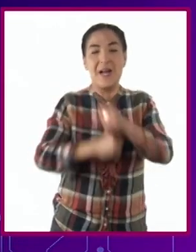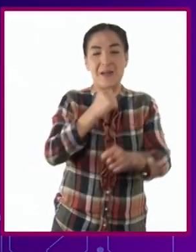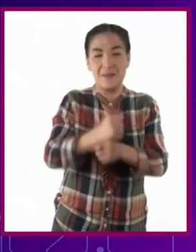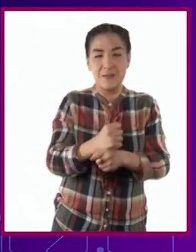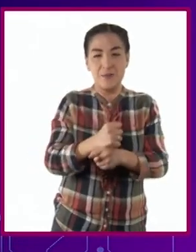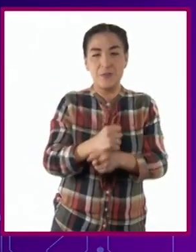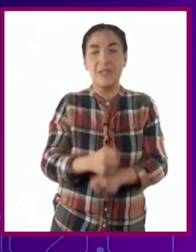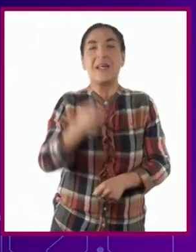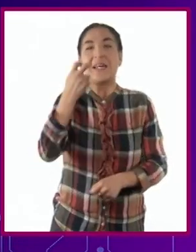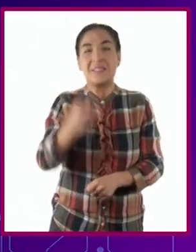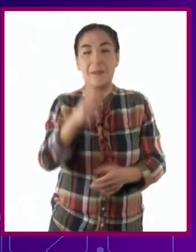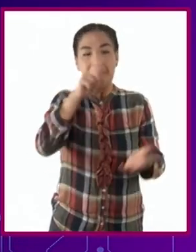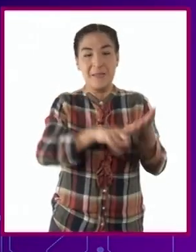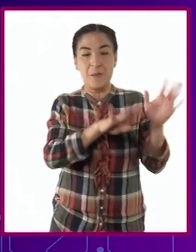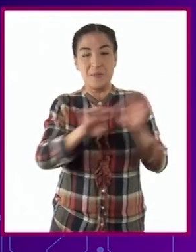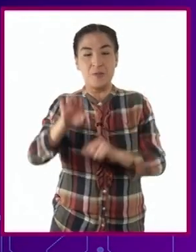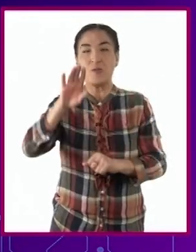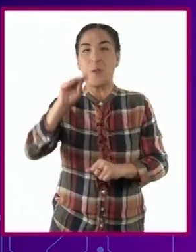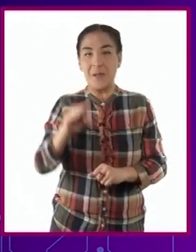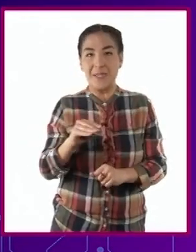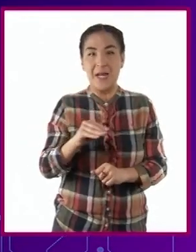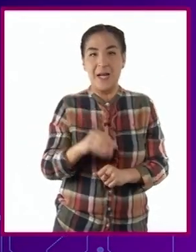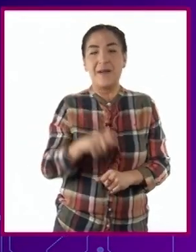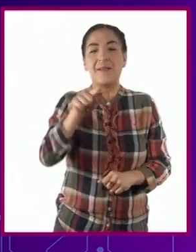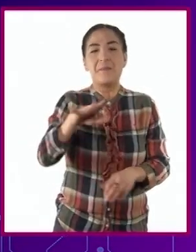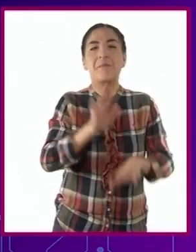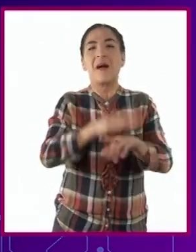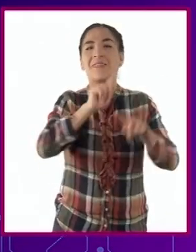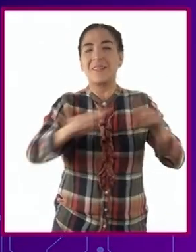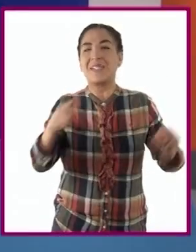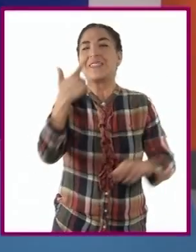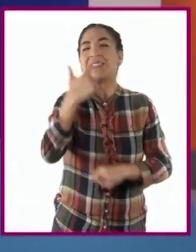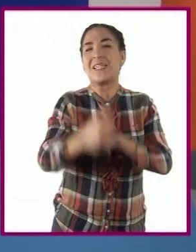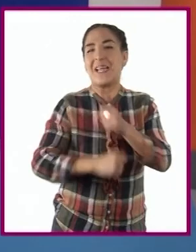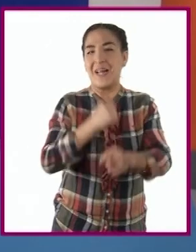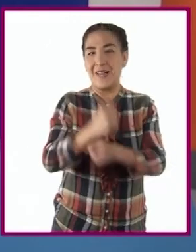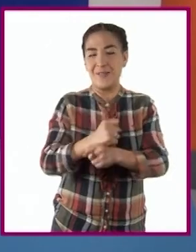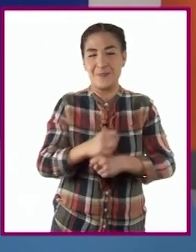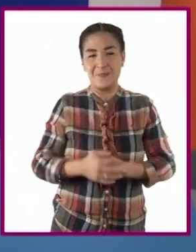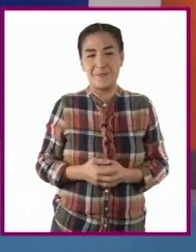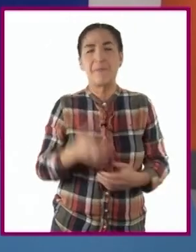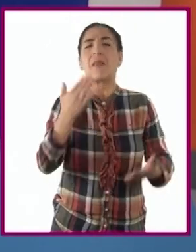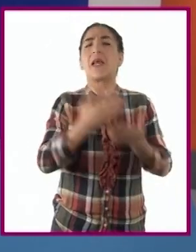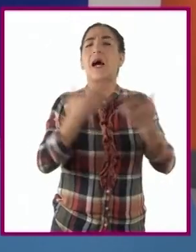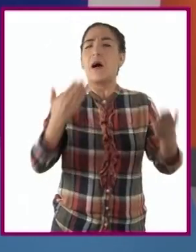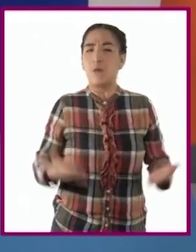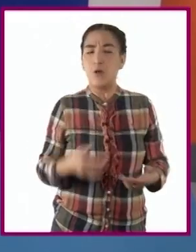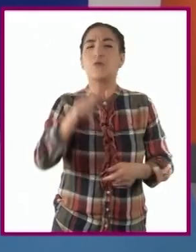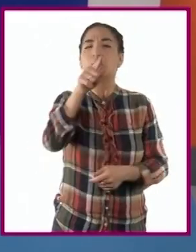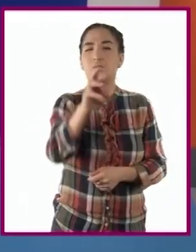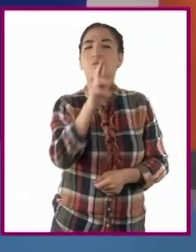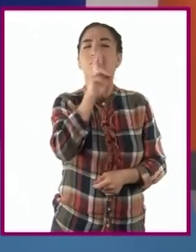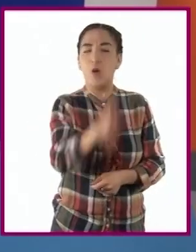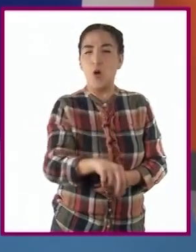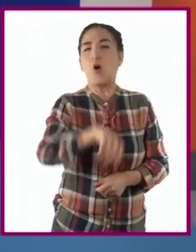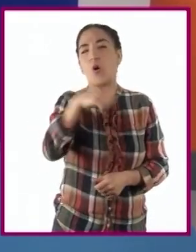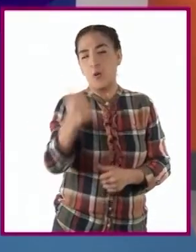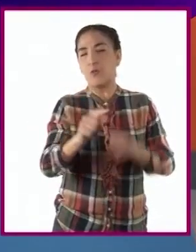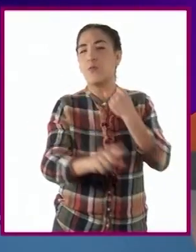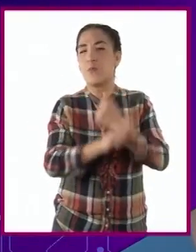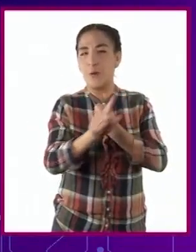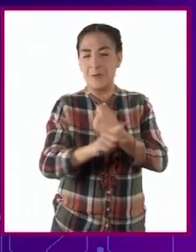para 1990 se dio la mayor diferencia de 7 años. Ahora resolvamos otra